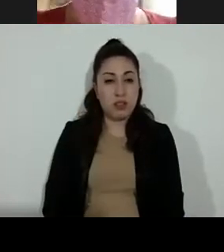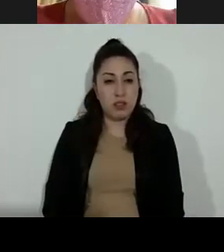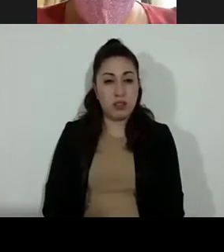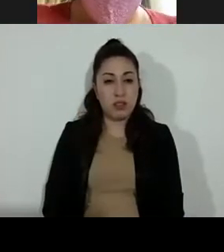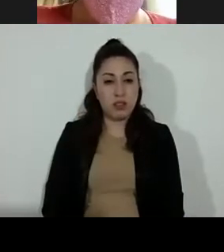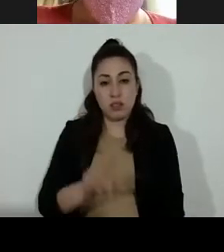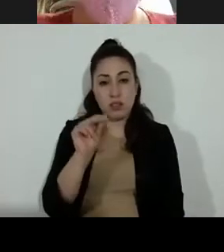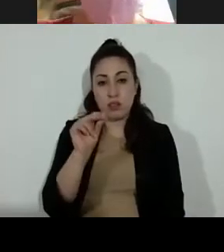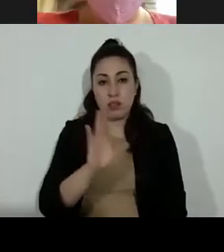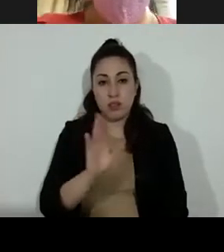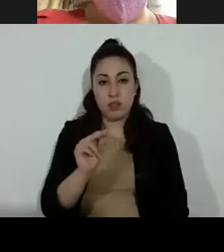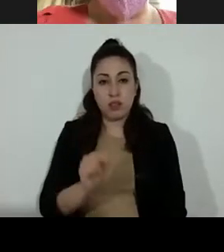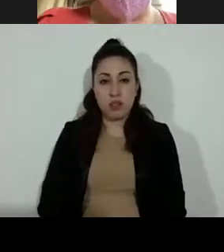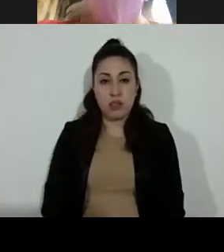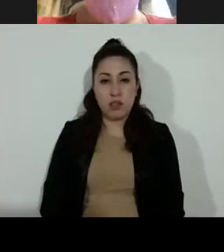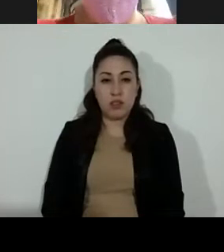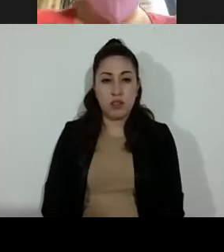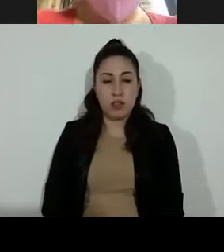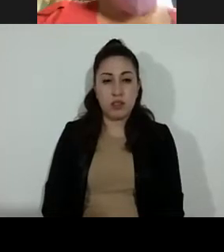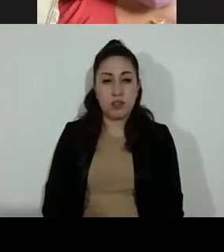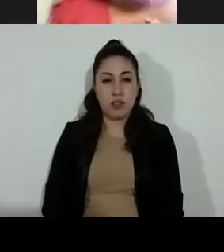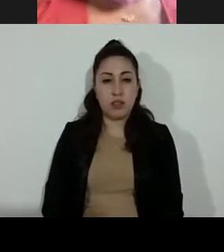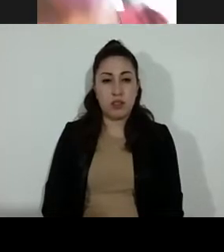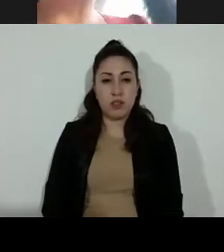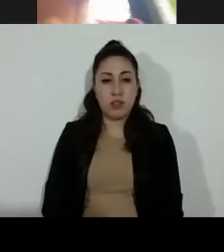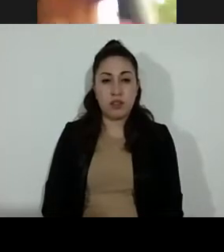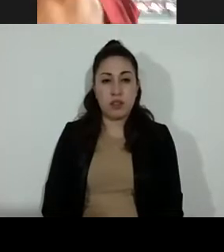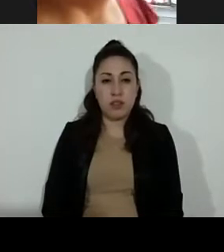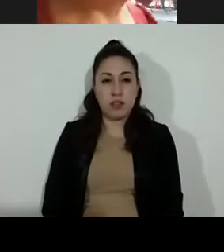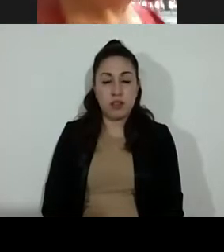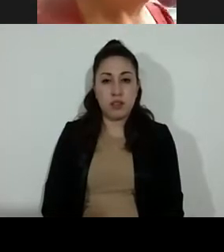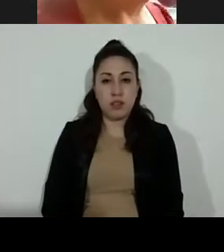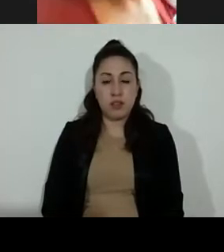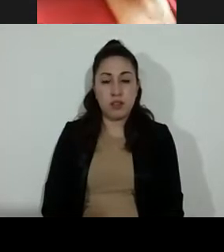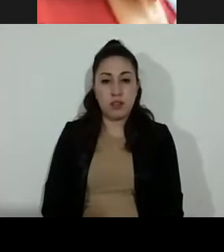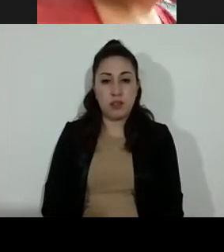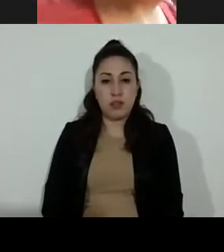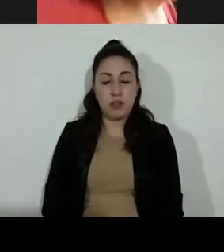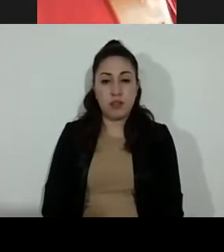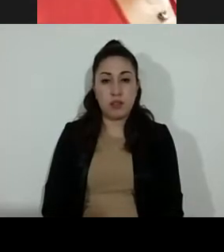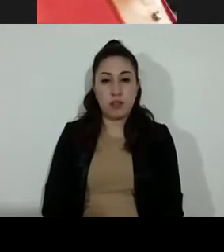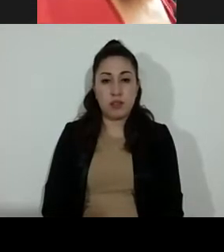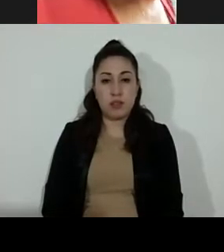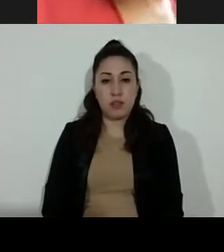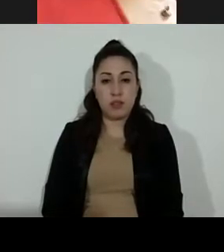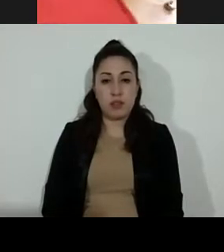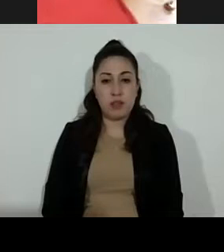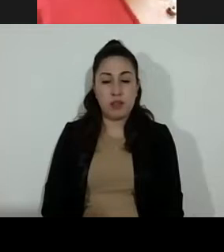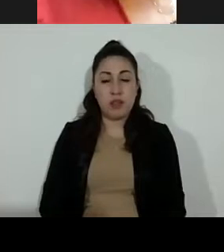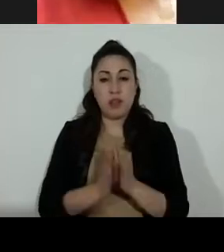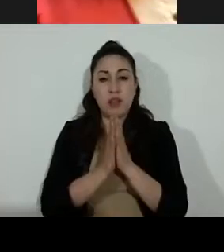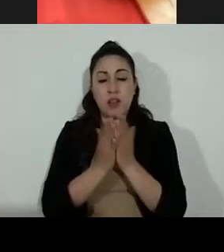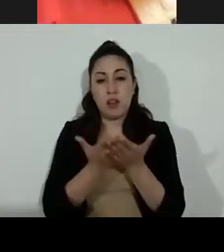No. Perdón. Entonces, en resumen, yo quisiera pedirle si podemos enlistar el número de propuestas